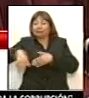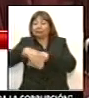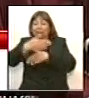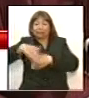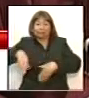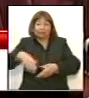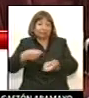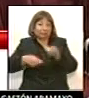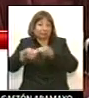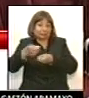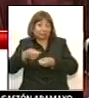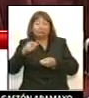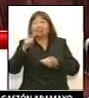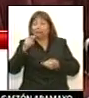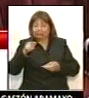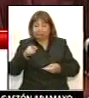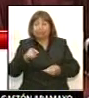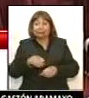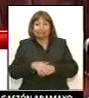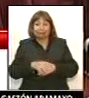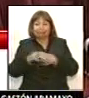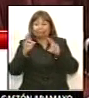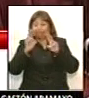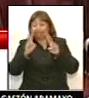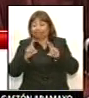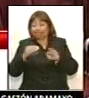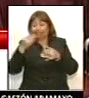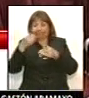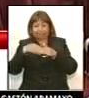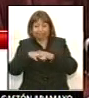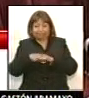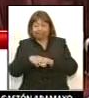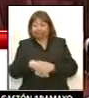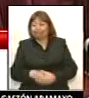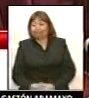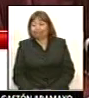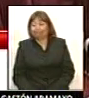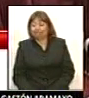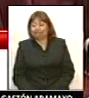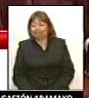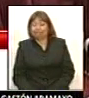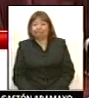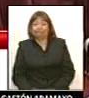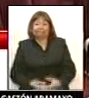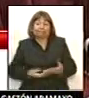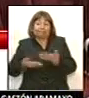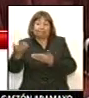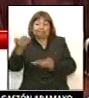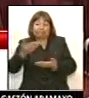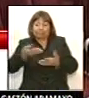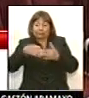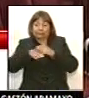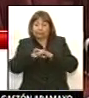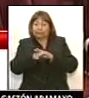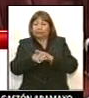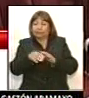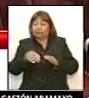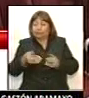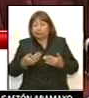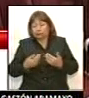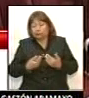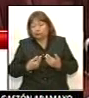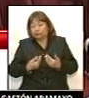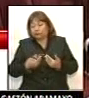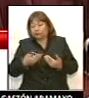¿no? El ingreso de los venezolanos, o el ingreso o el tránsito por un país, si se quiere,